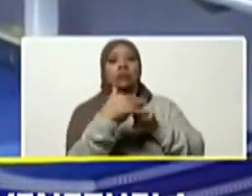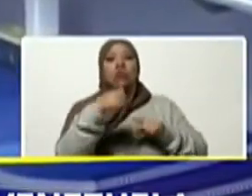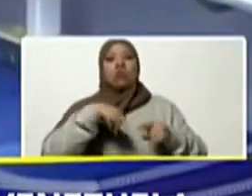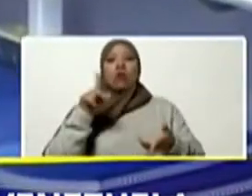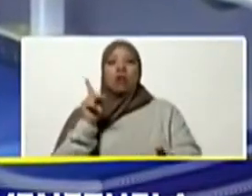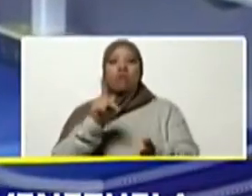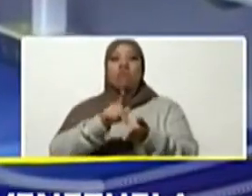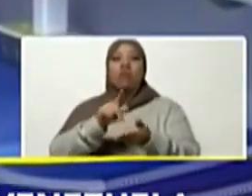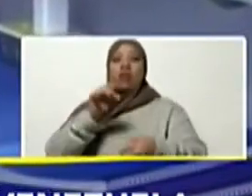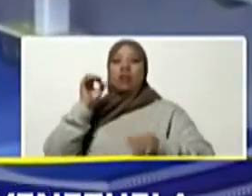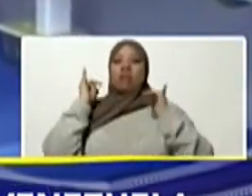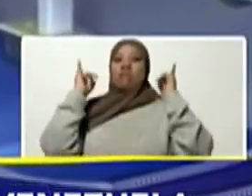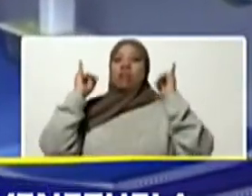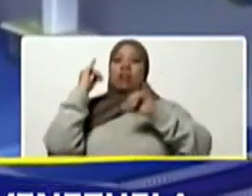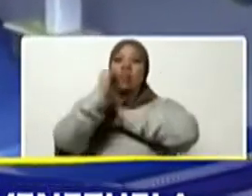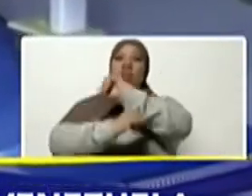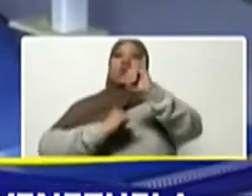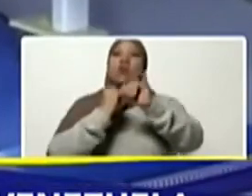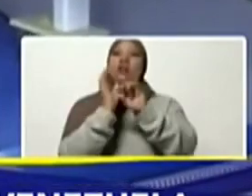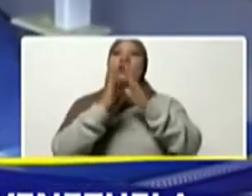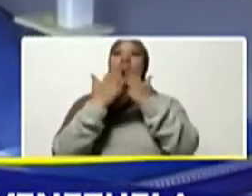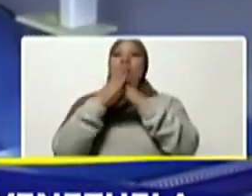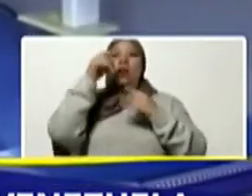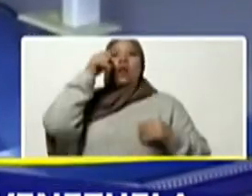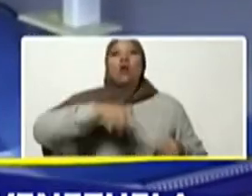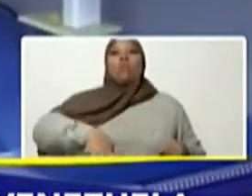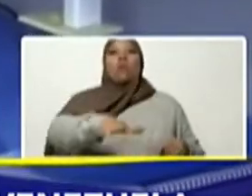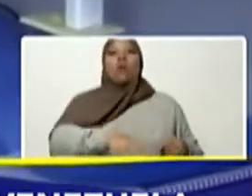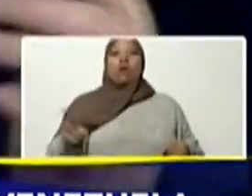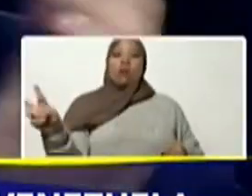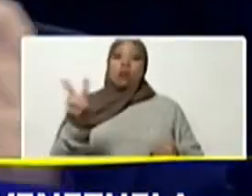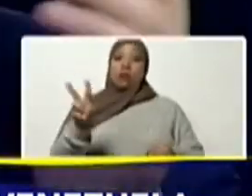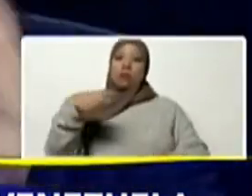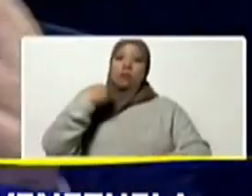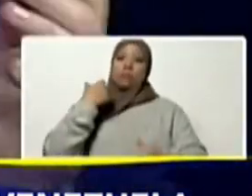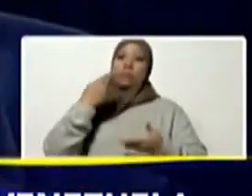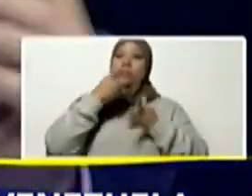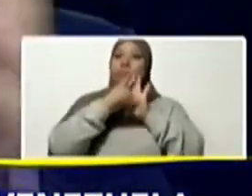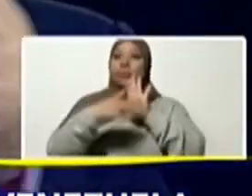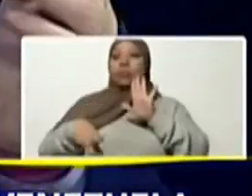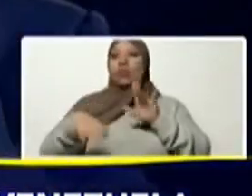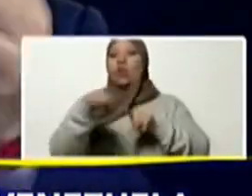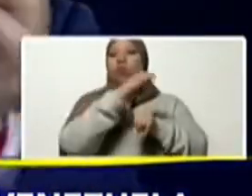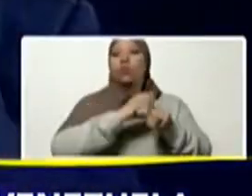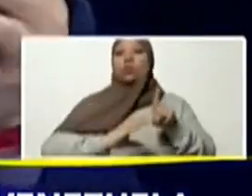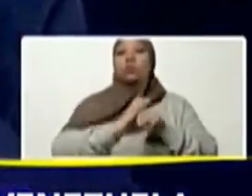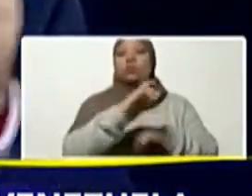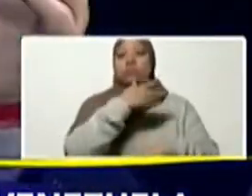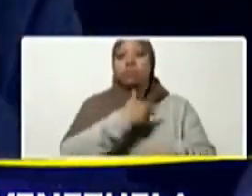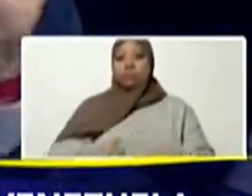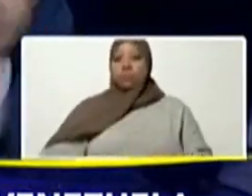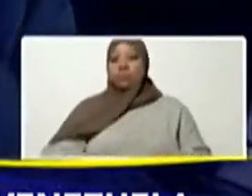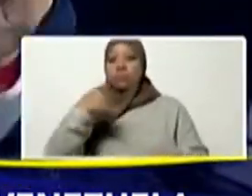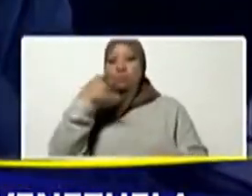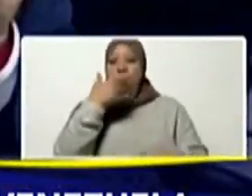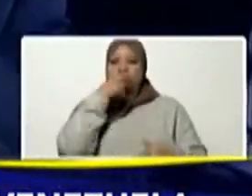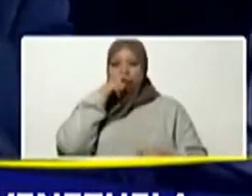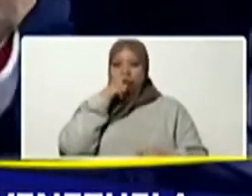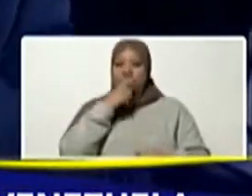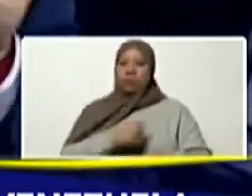presente la Feria Internacional del Libro de Venezuela y el pueblo venezolano para ejercer sus derechos culturales. Señor presidente, tiene la palabra.